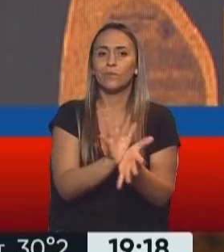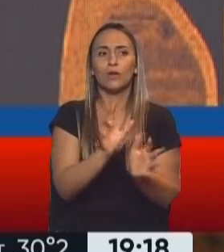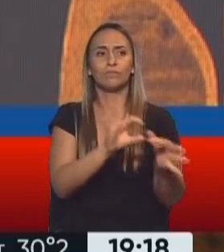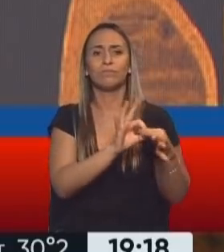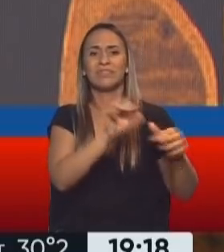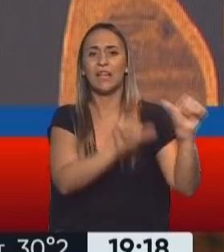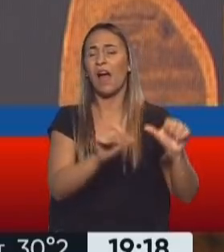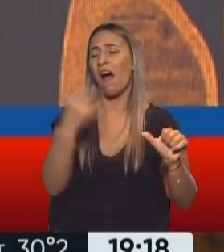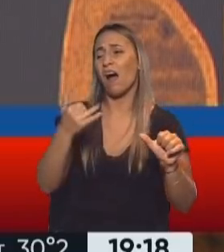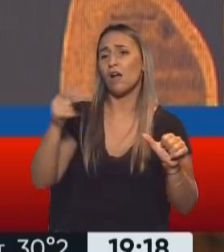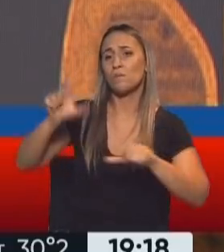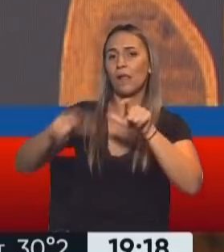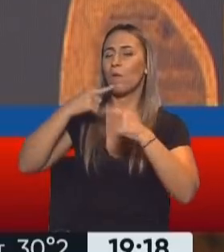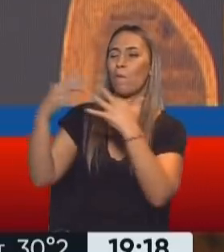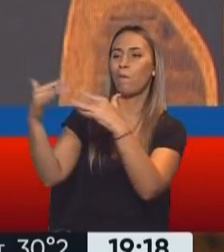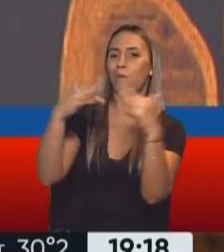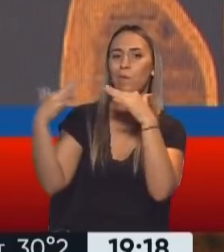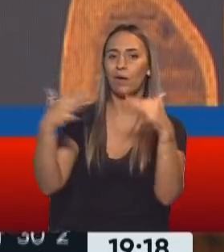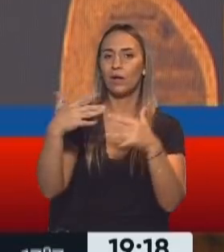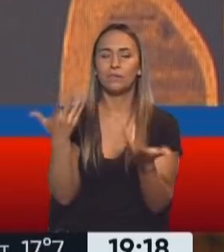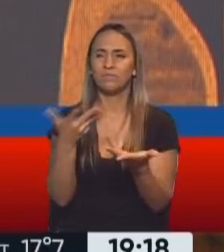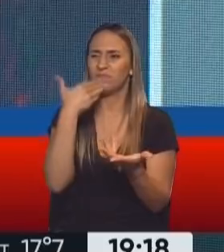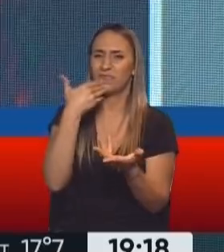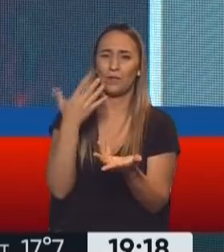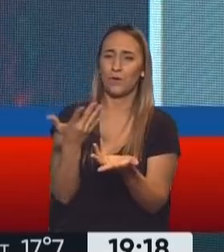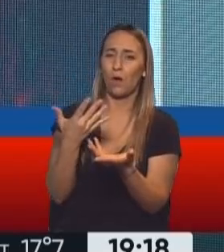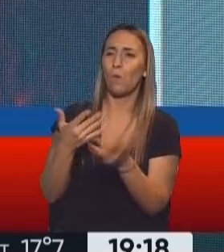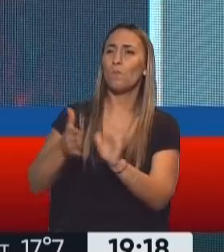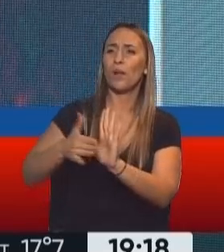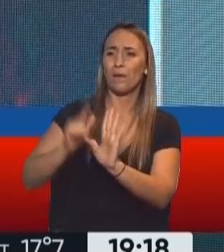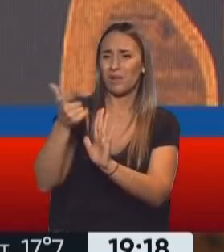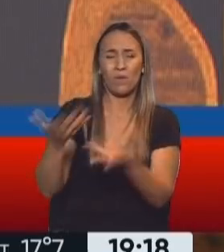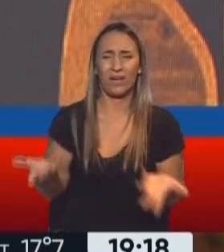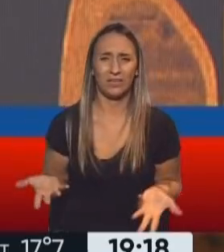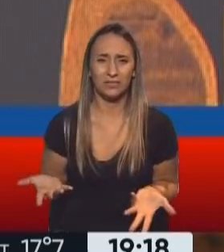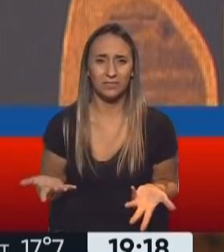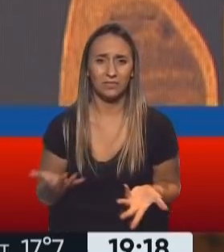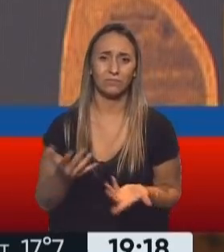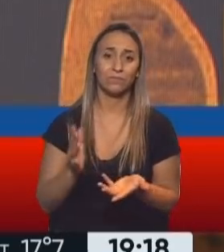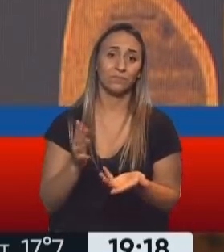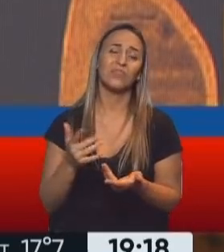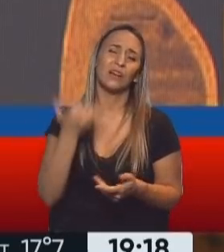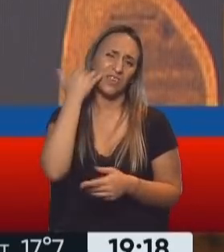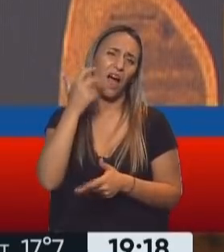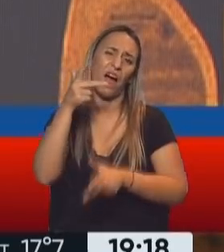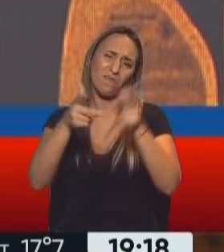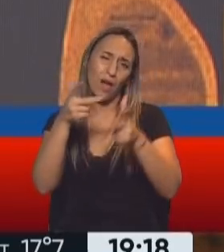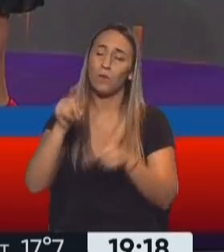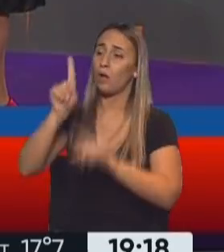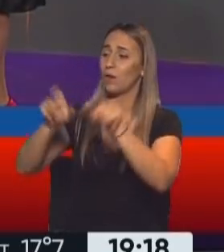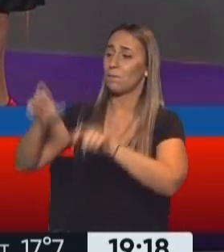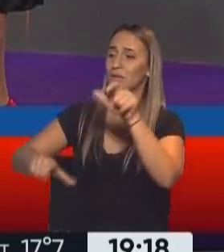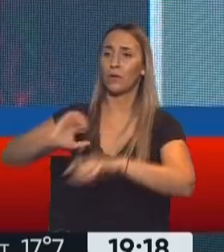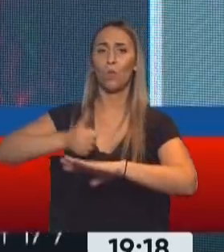que hay por ahí y no son las adecuadas, ¿no? Sobre todo quienes no saben dar ese mensaje. Hablamos de figuras o conocidos y demás.